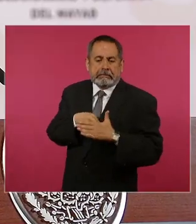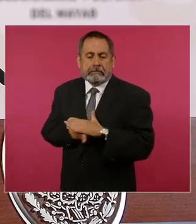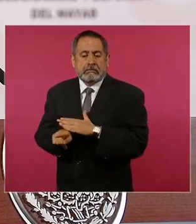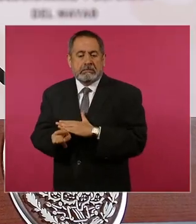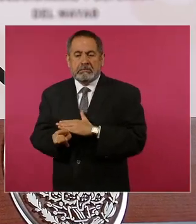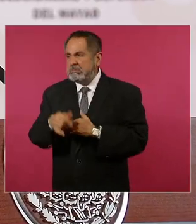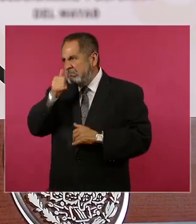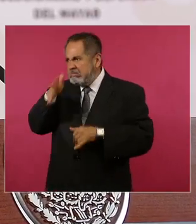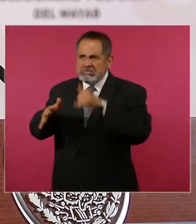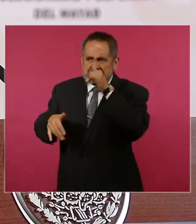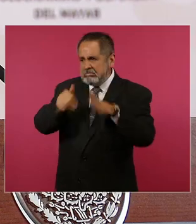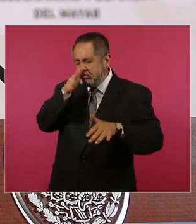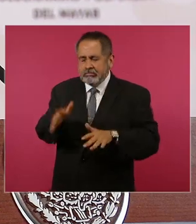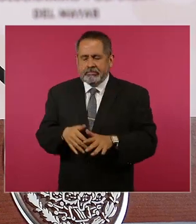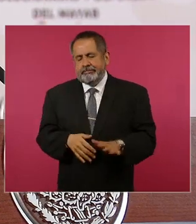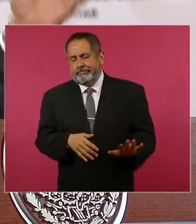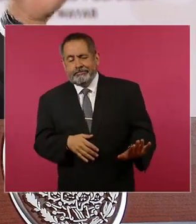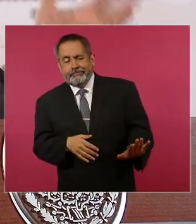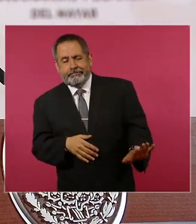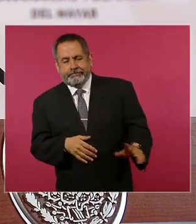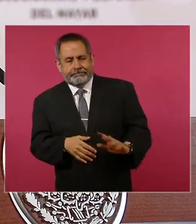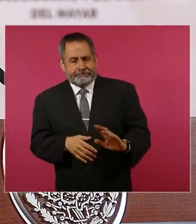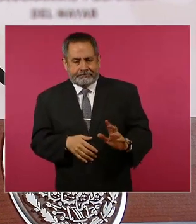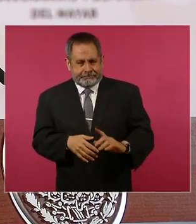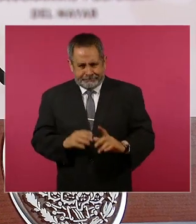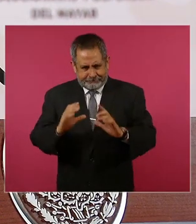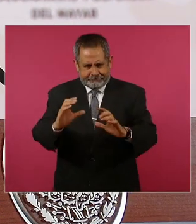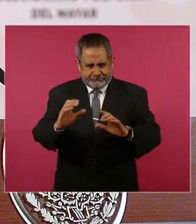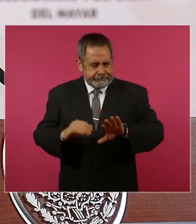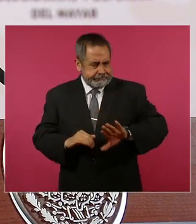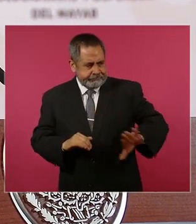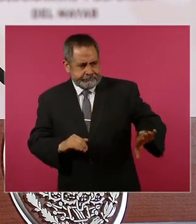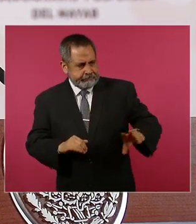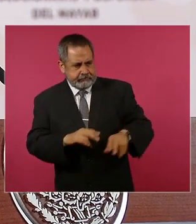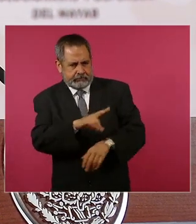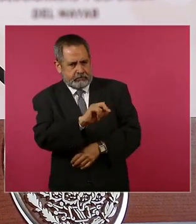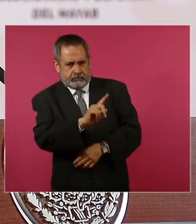provocadores, que hay que cuidar mucho eso.